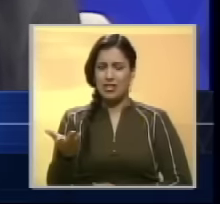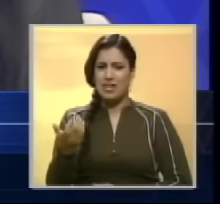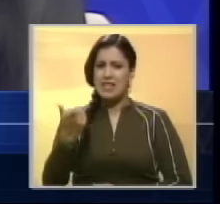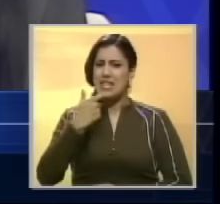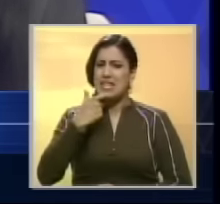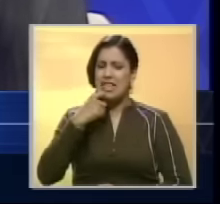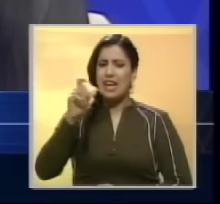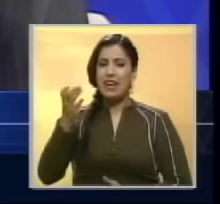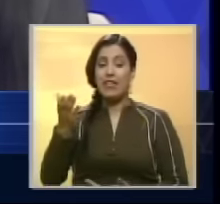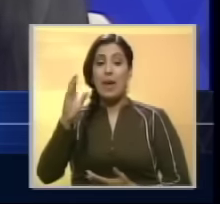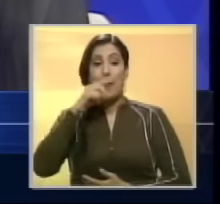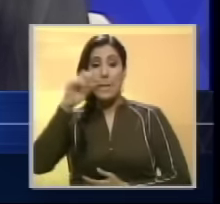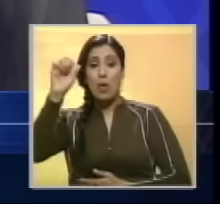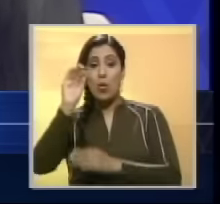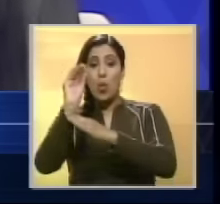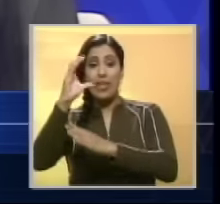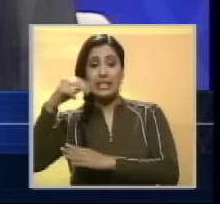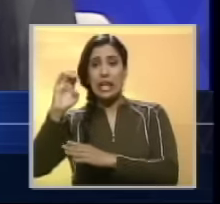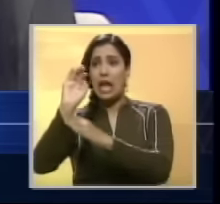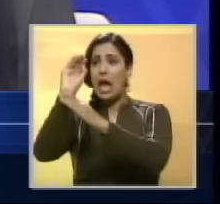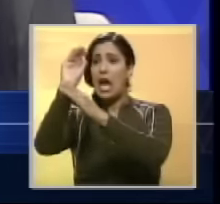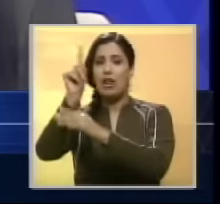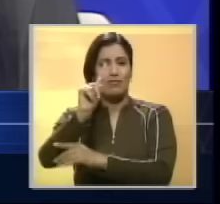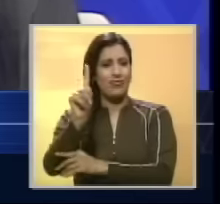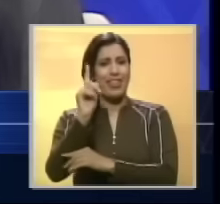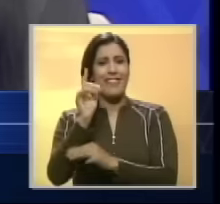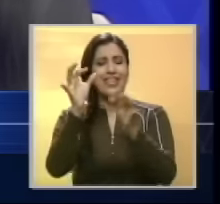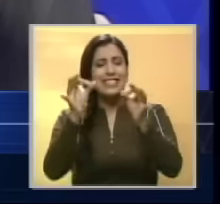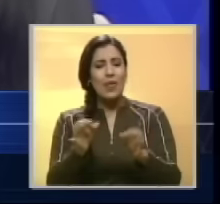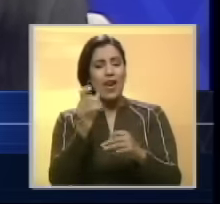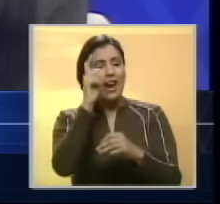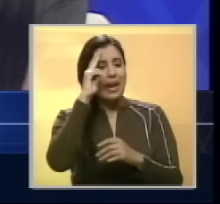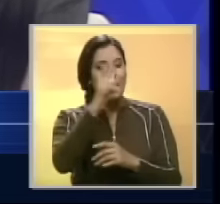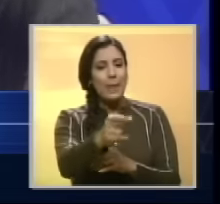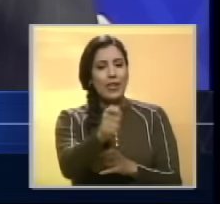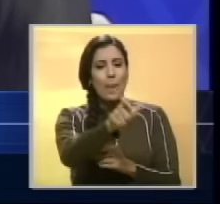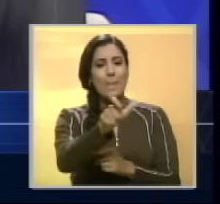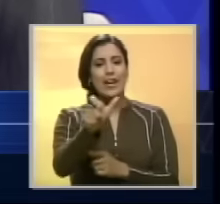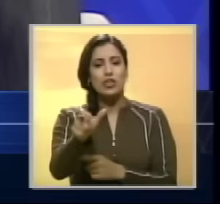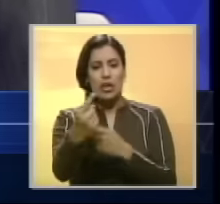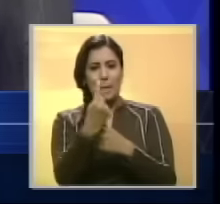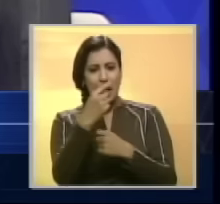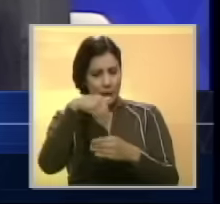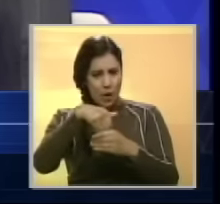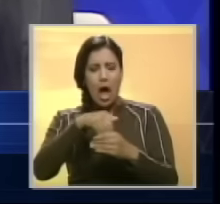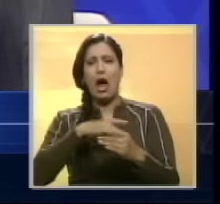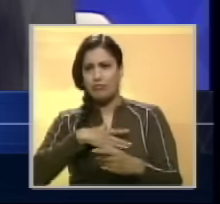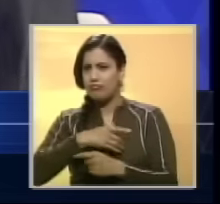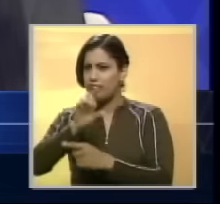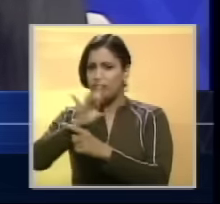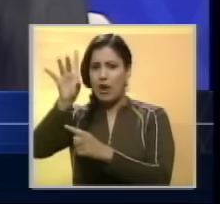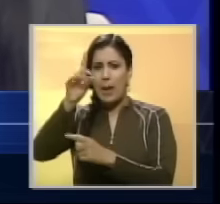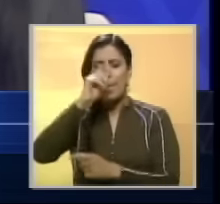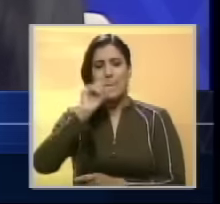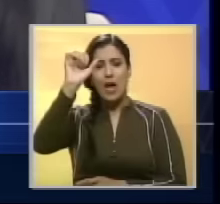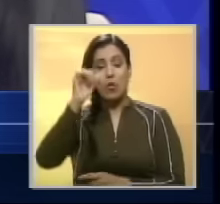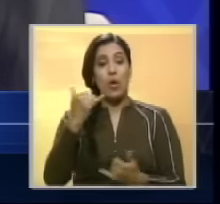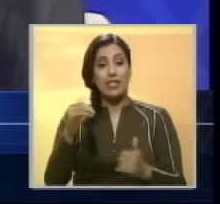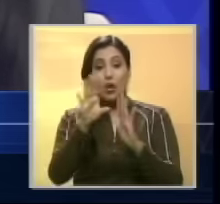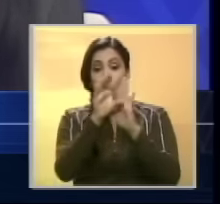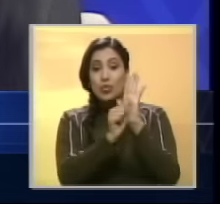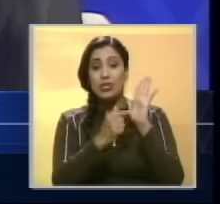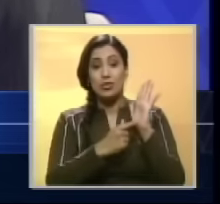caso el señor Nicolás Maduro le corresponde garantizar los derechos de los ciudadanos ya el revocable tiene un derecho eh preestablecido en la